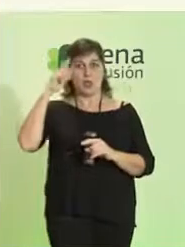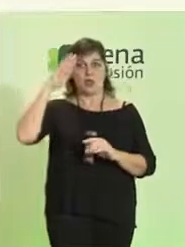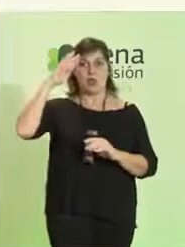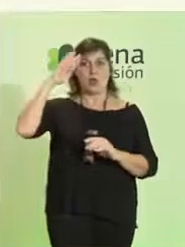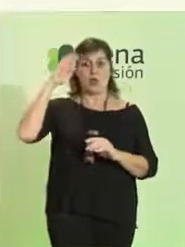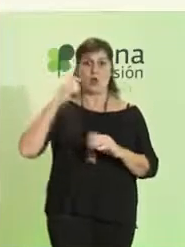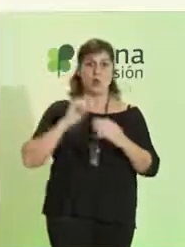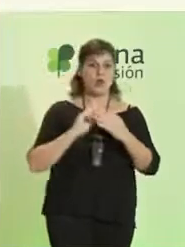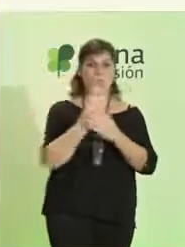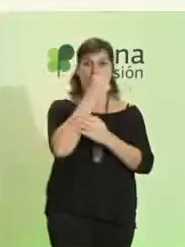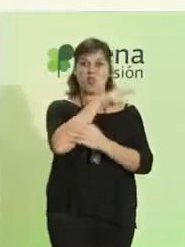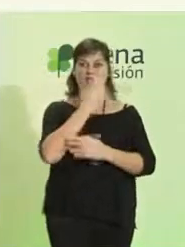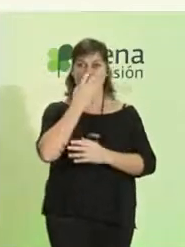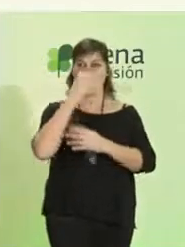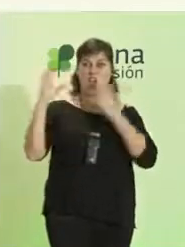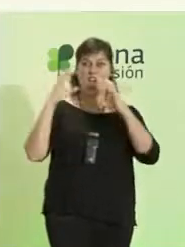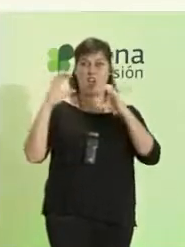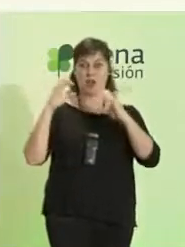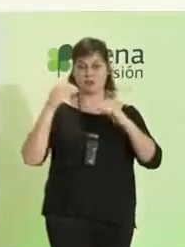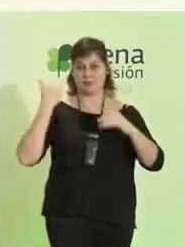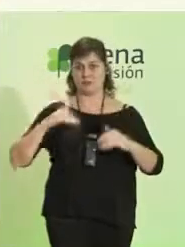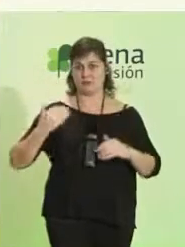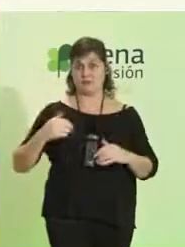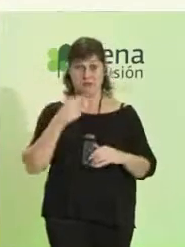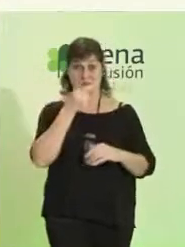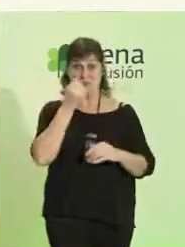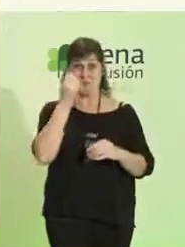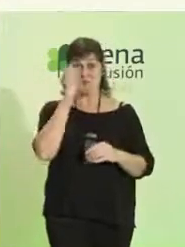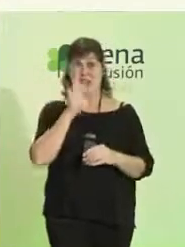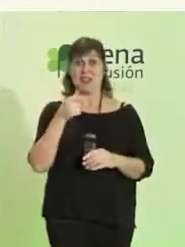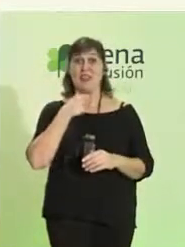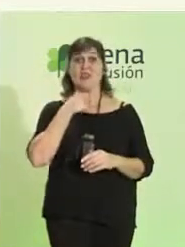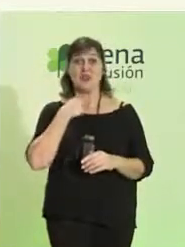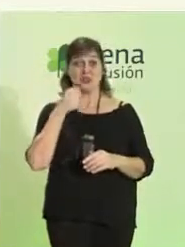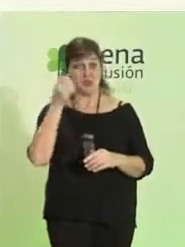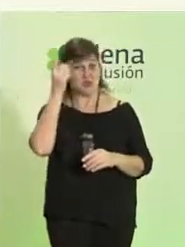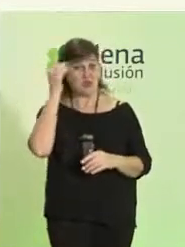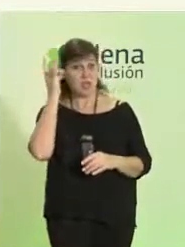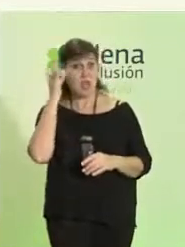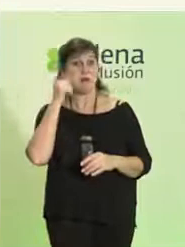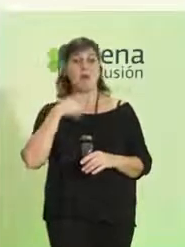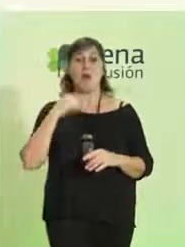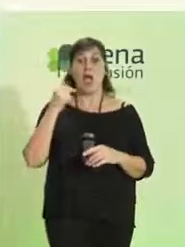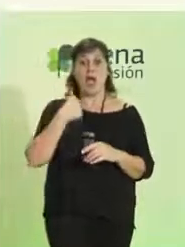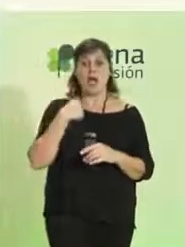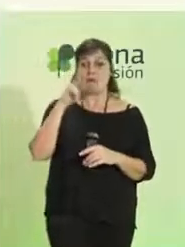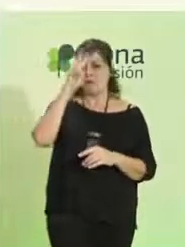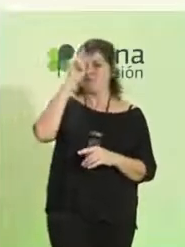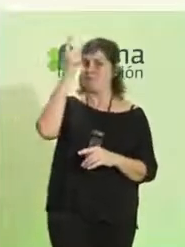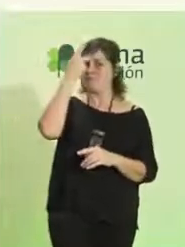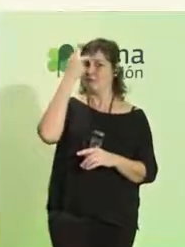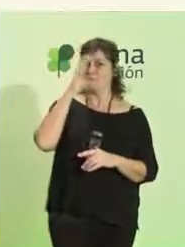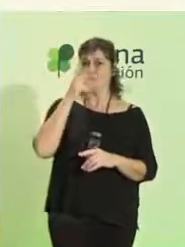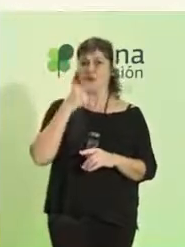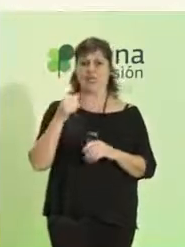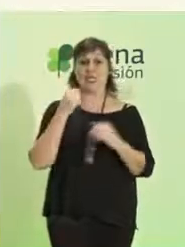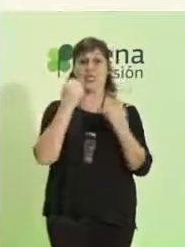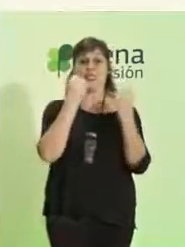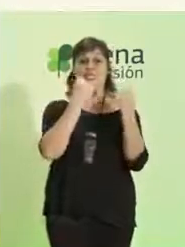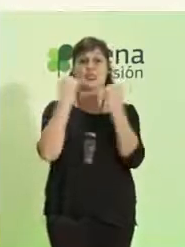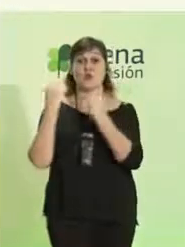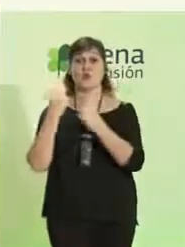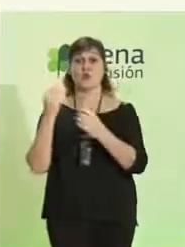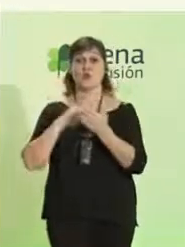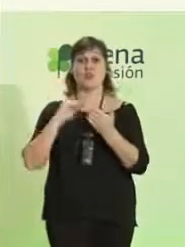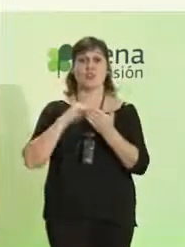innovación tan rápido y gritando tan fuerte. Y esto que parece una bobada, que es gracioso, para mí me cambió el chip, porque muchas veces la institución bloquea prácticas que son